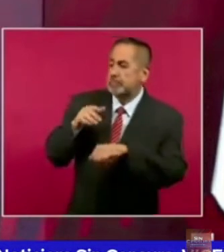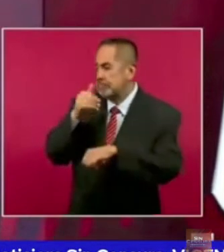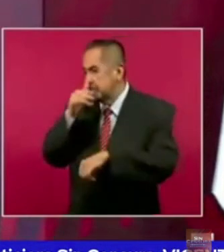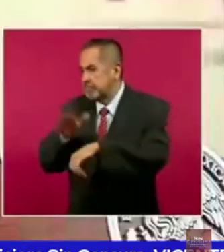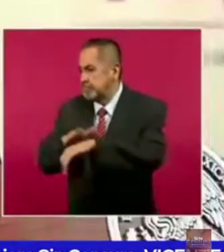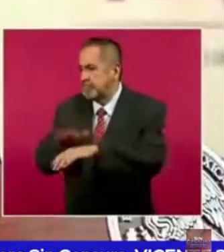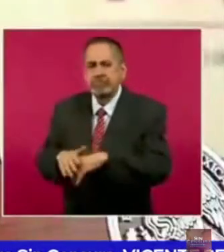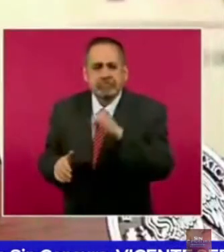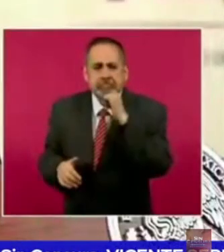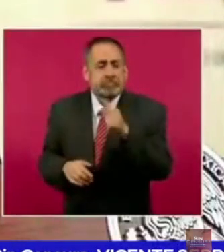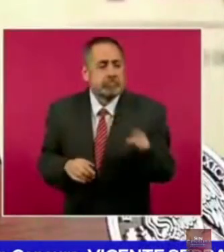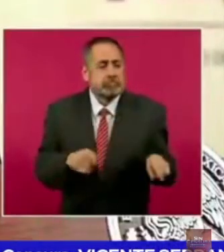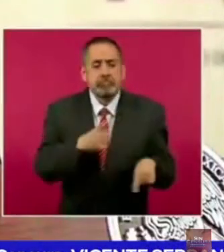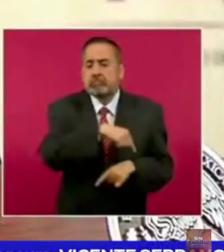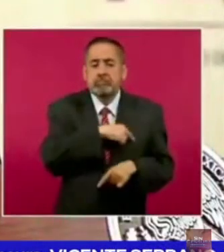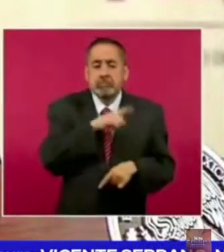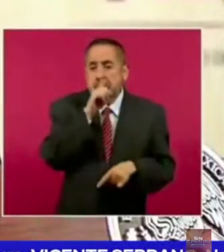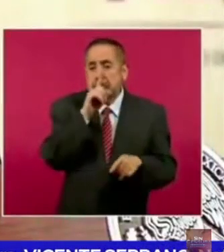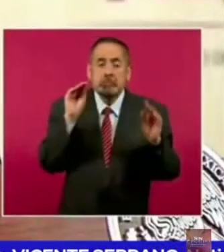ambientalista protestó.